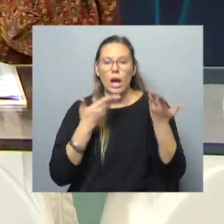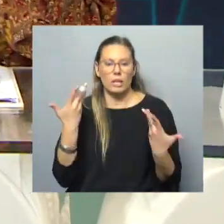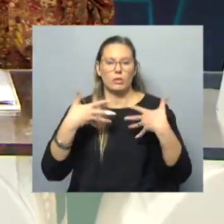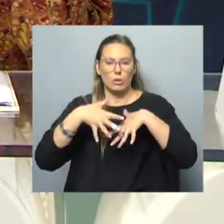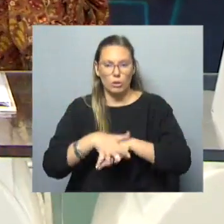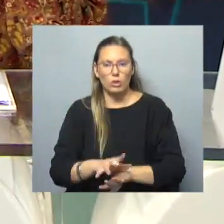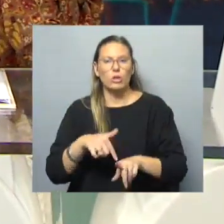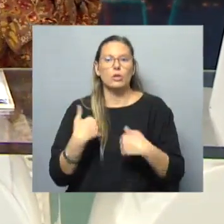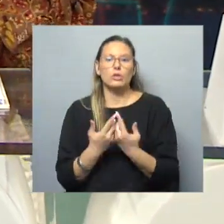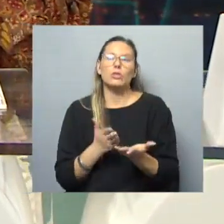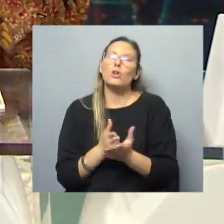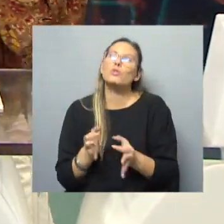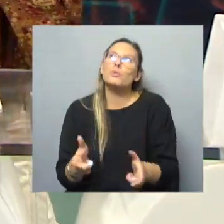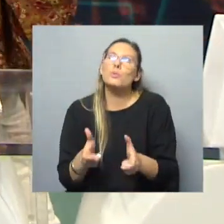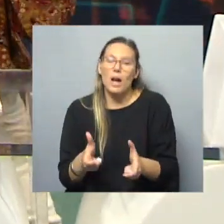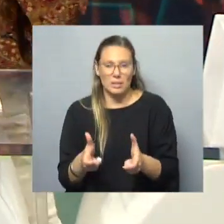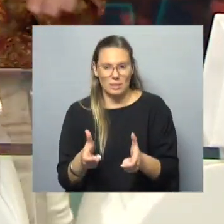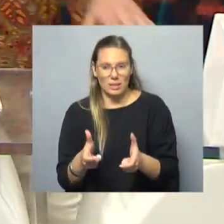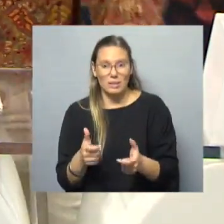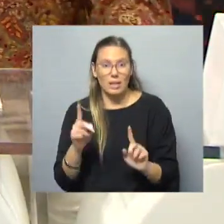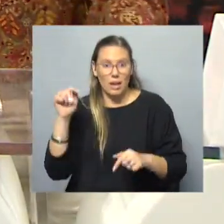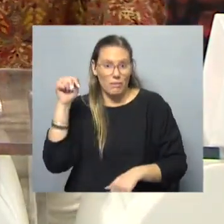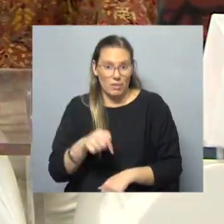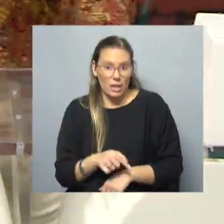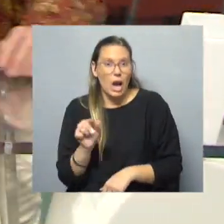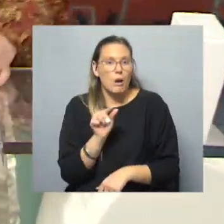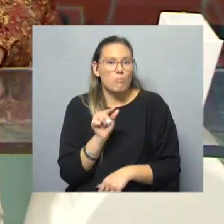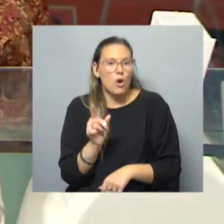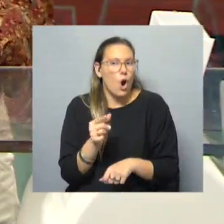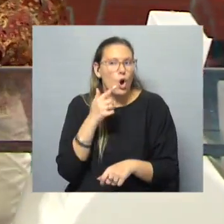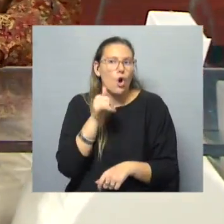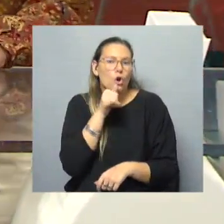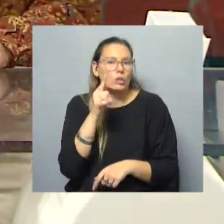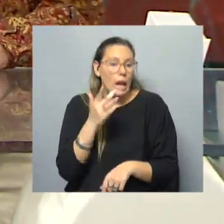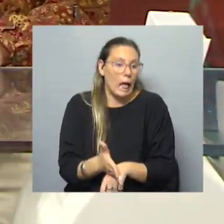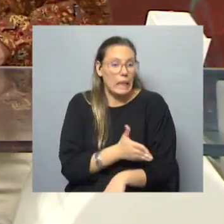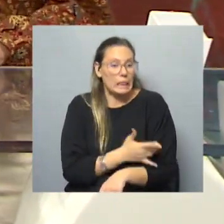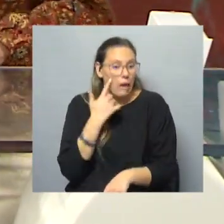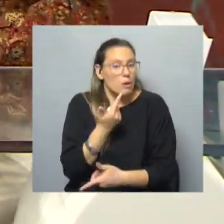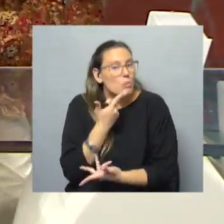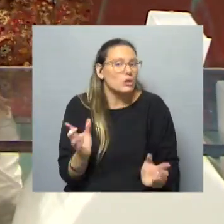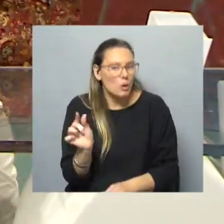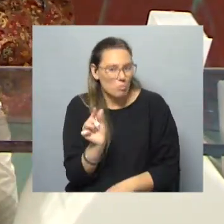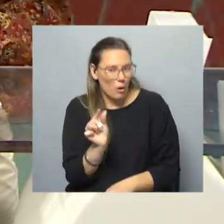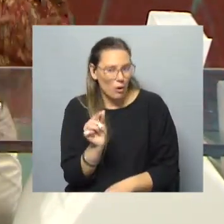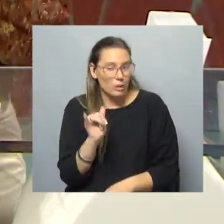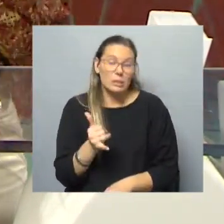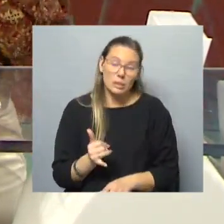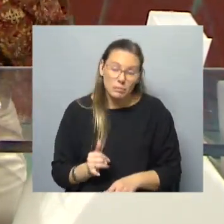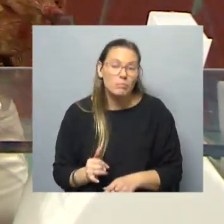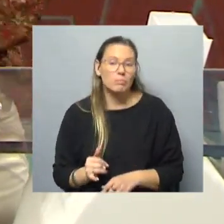siempre tenemos la suerte. Sí, claro, de tener acá, de tener pequeños trailers, de tener avant premier. Avant Premier, sí,